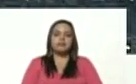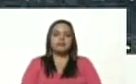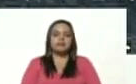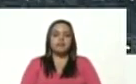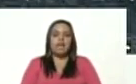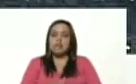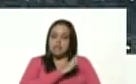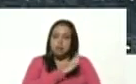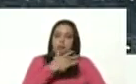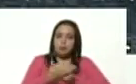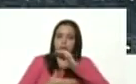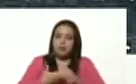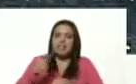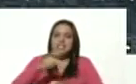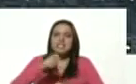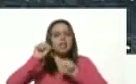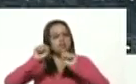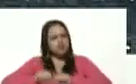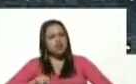¿Tenemos problemas, necesidades? Sí.